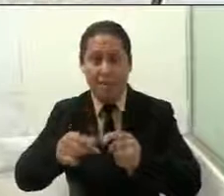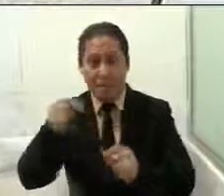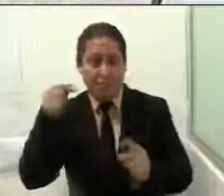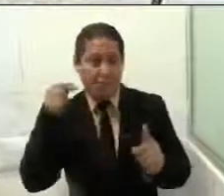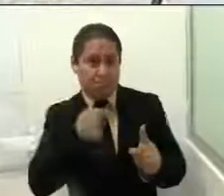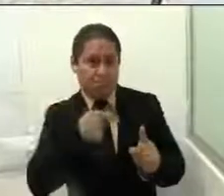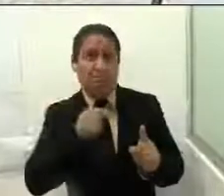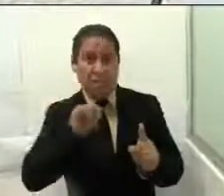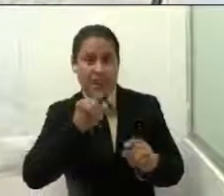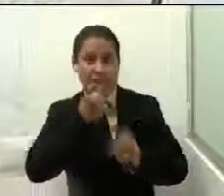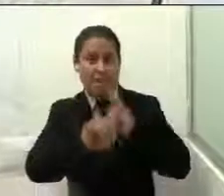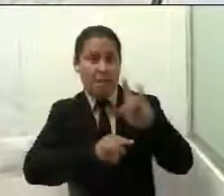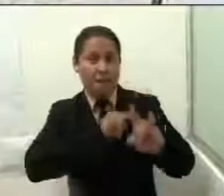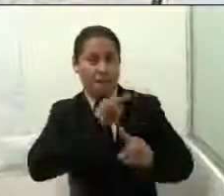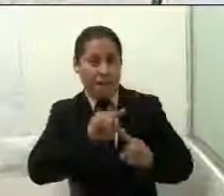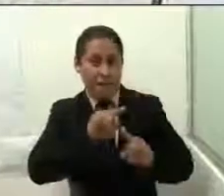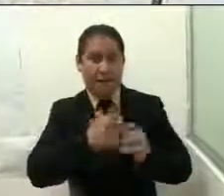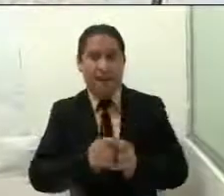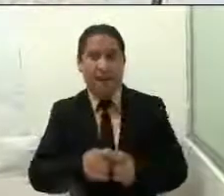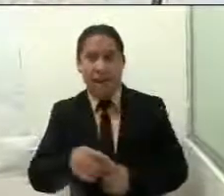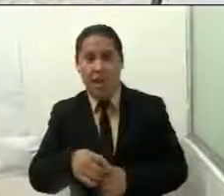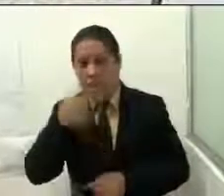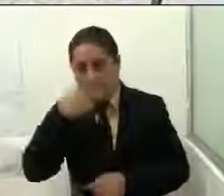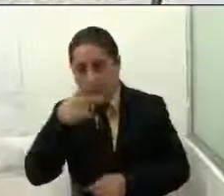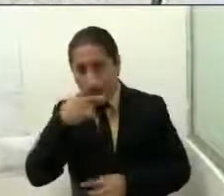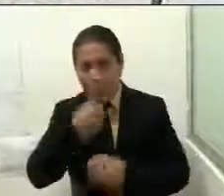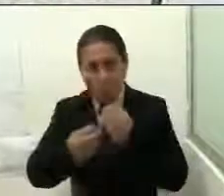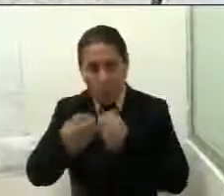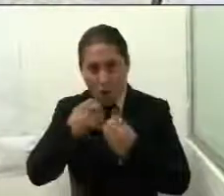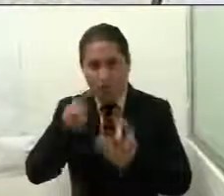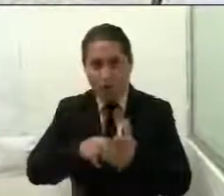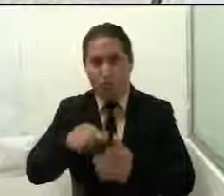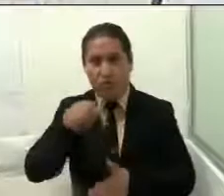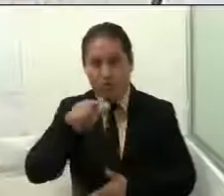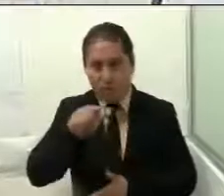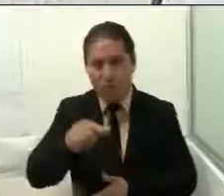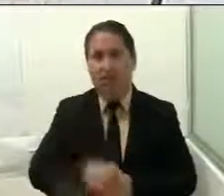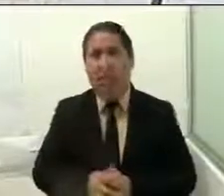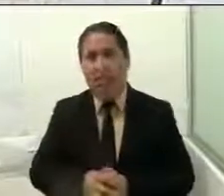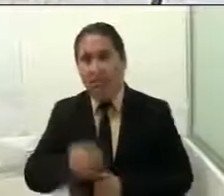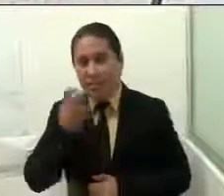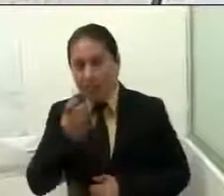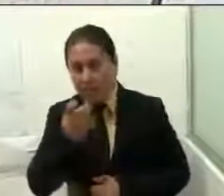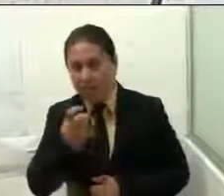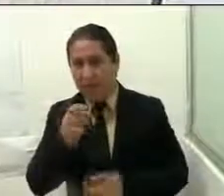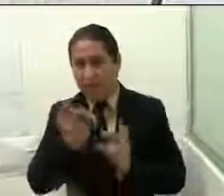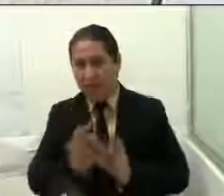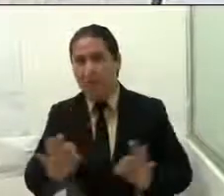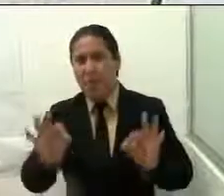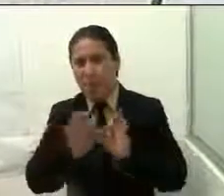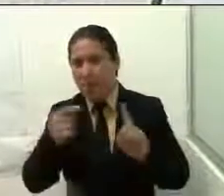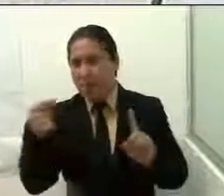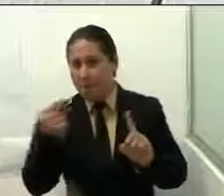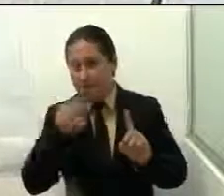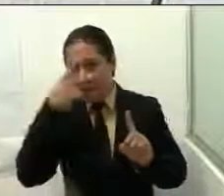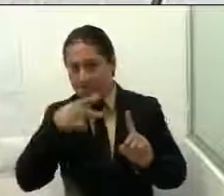internacional méxico alimentaria 2017 photo shop una de las más importantes de méxico